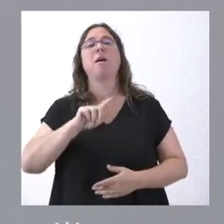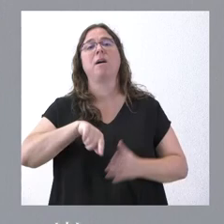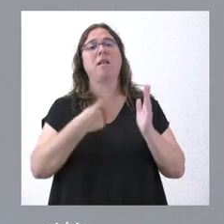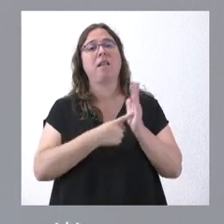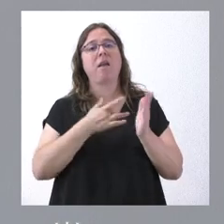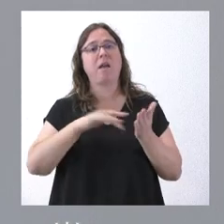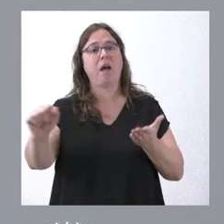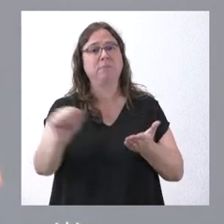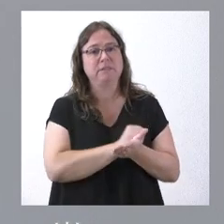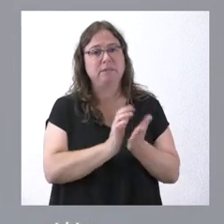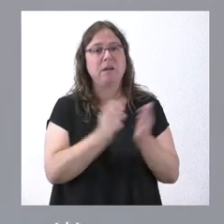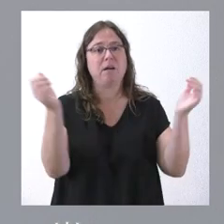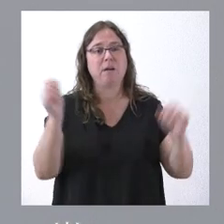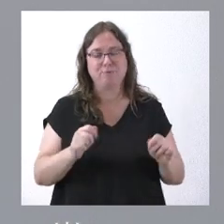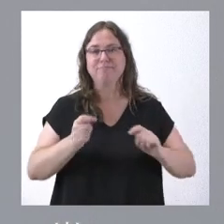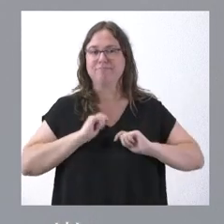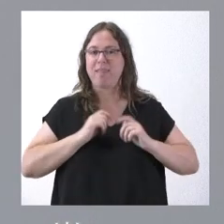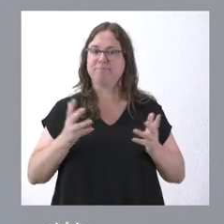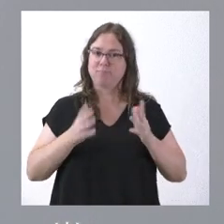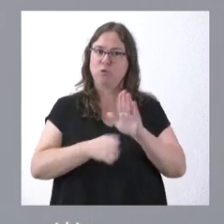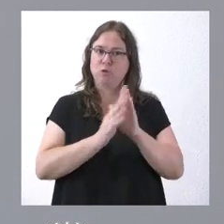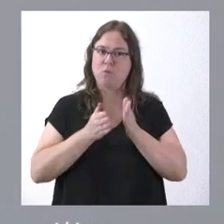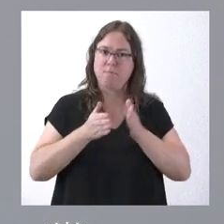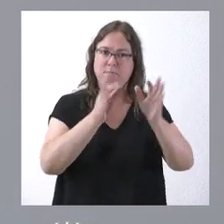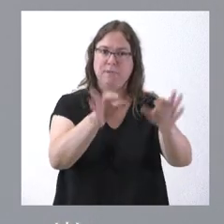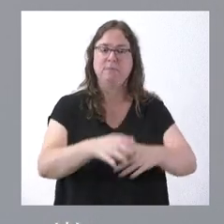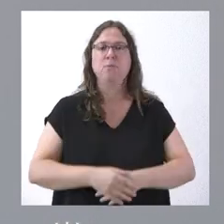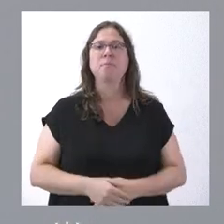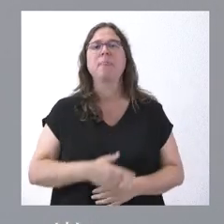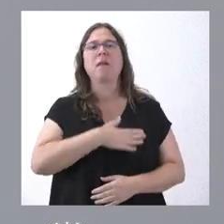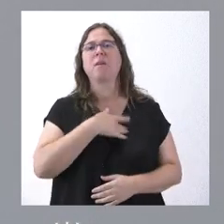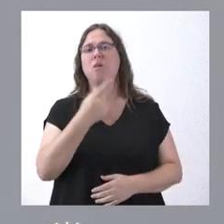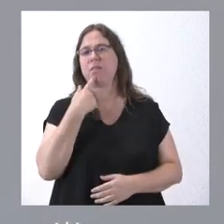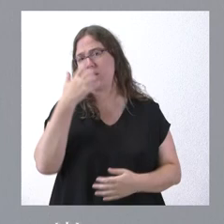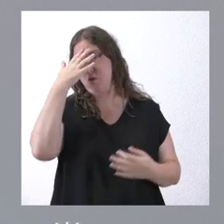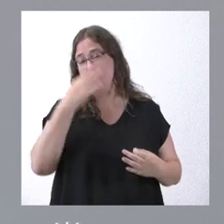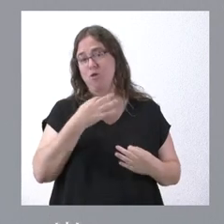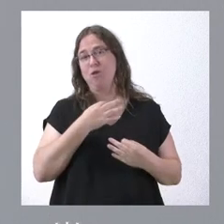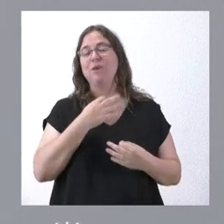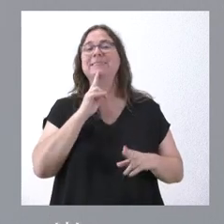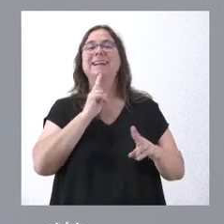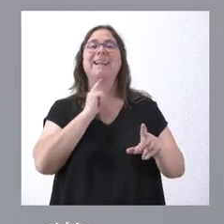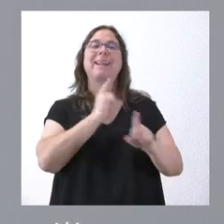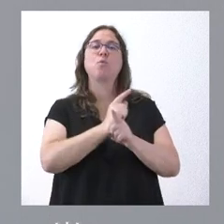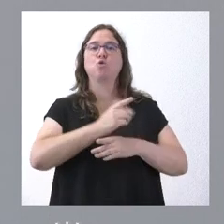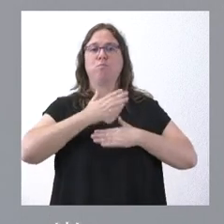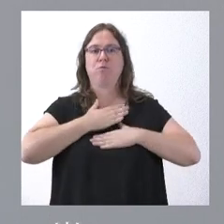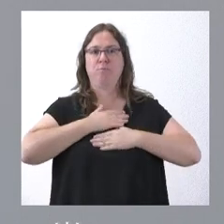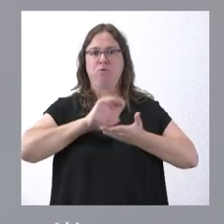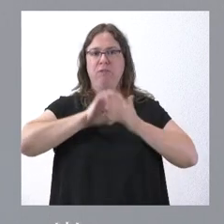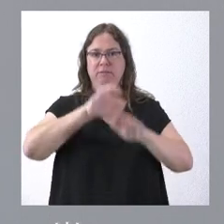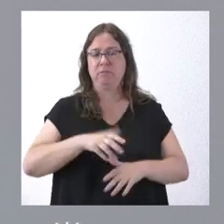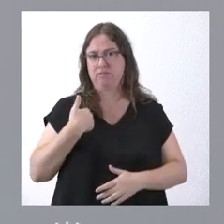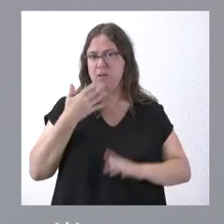nos anima a ir trabajando en esa dirección. Tengo que decirles también, lógicamente, que estamos hablando de un recurso propio de Castilla y León, como hemos dicho en